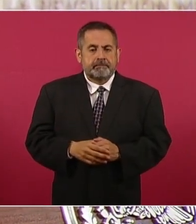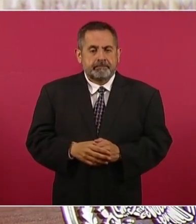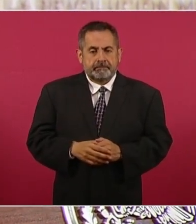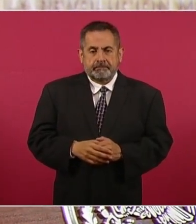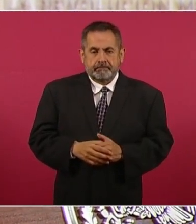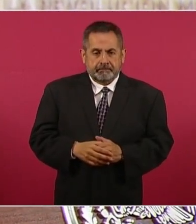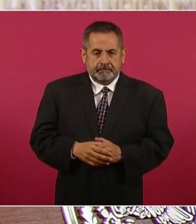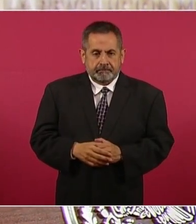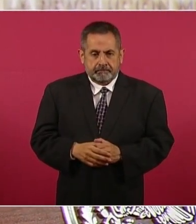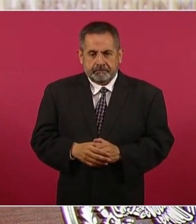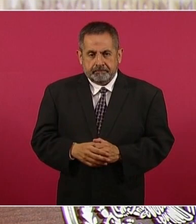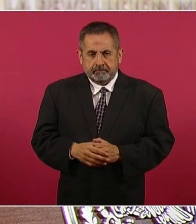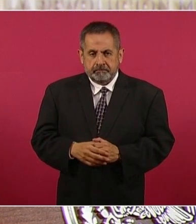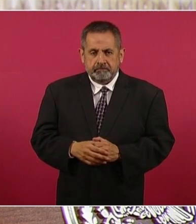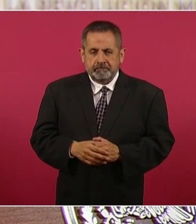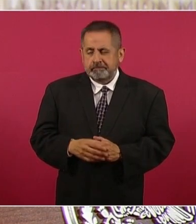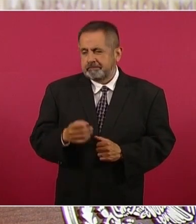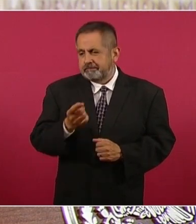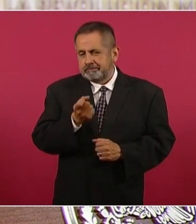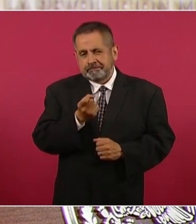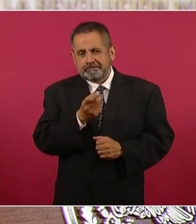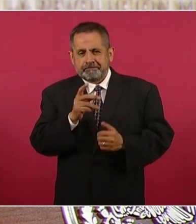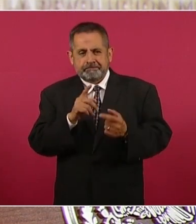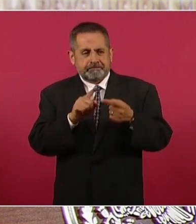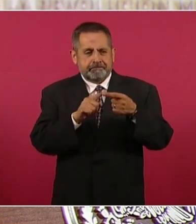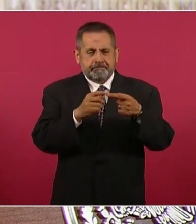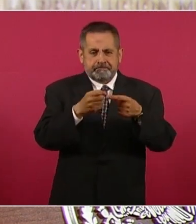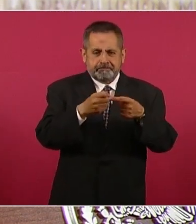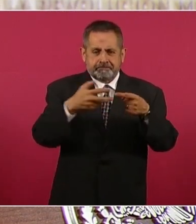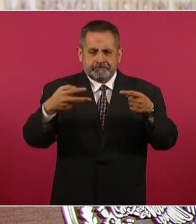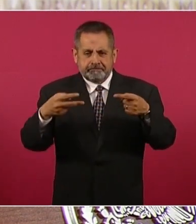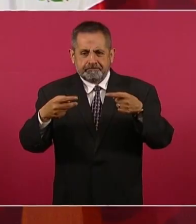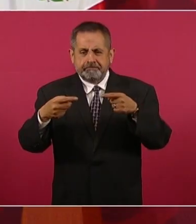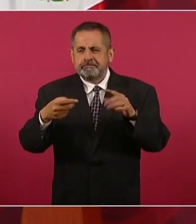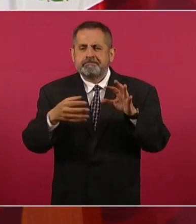son apéndices del poder.